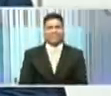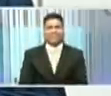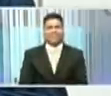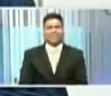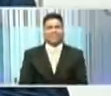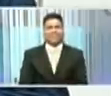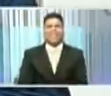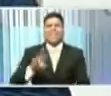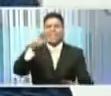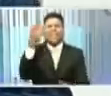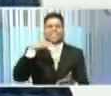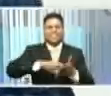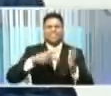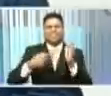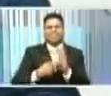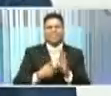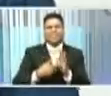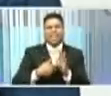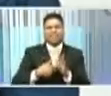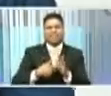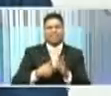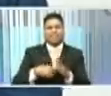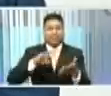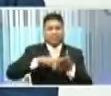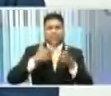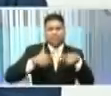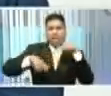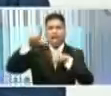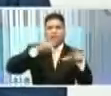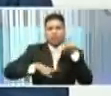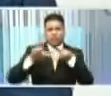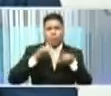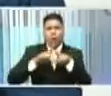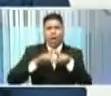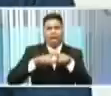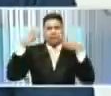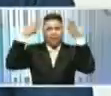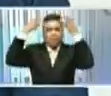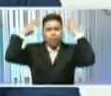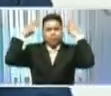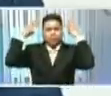qué significa el lenguaje de Ramos Alup? Violencia.